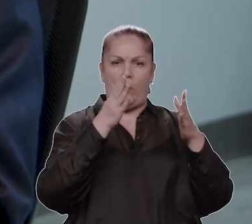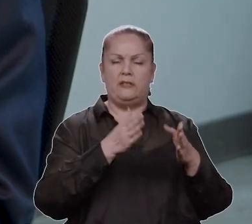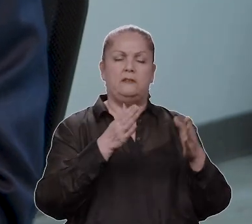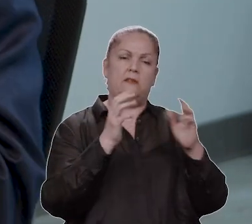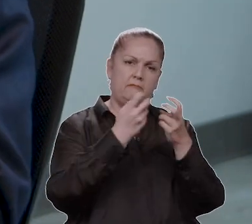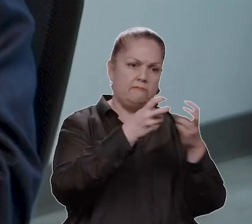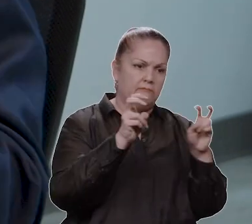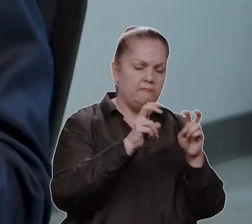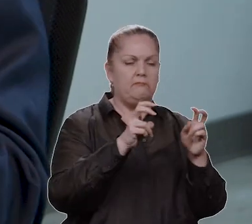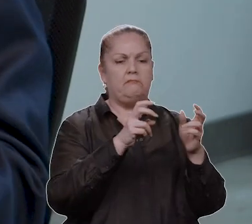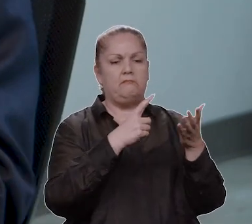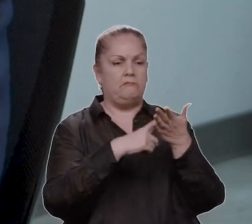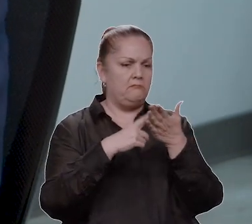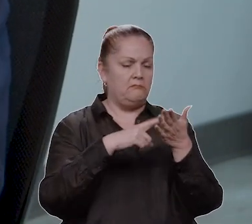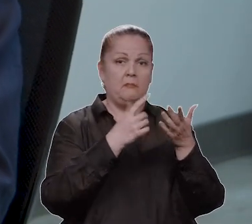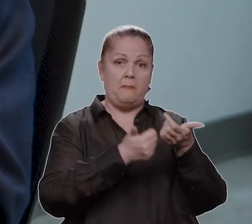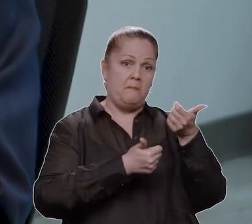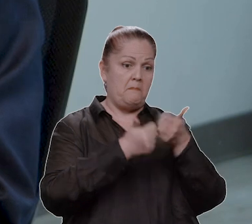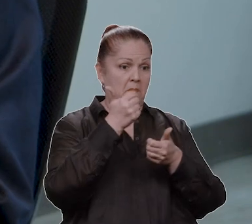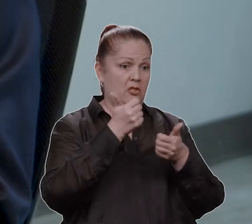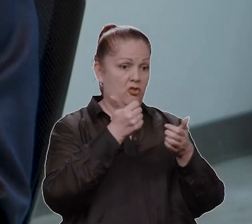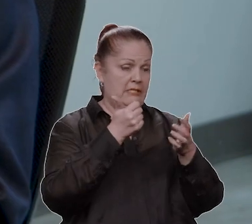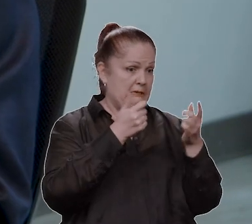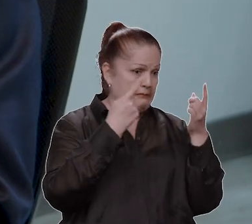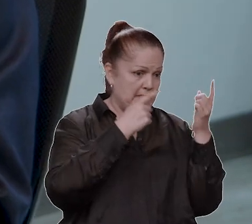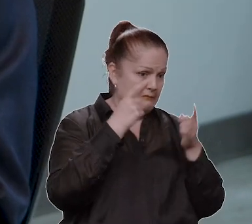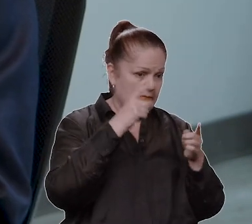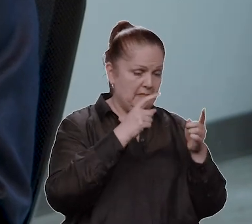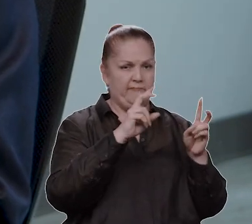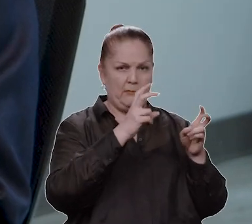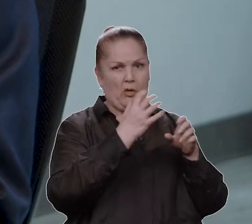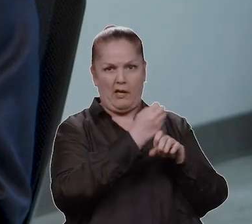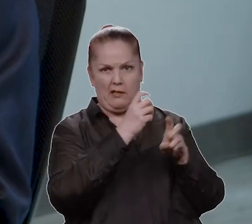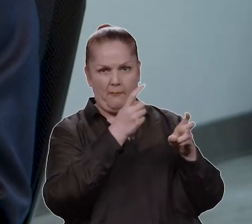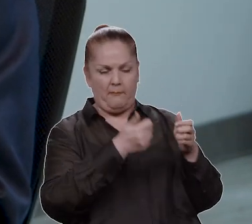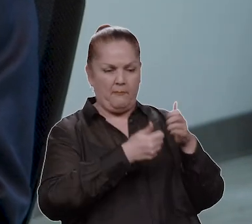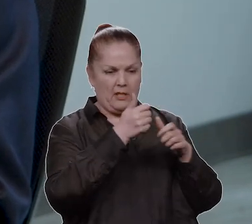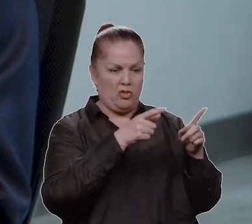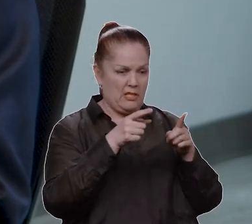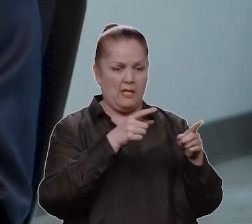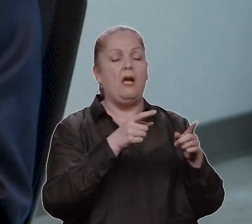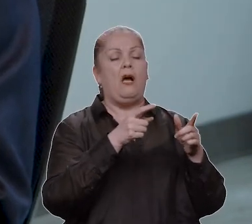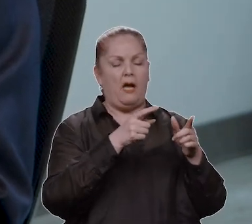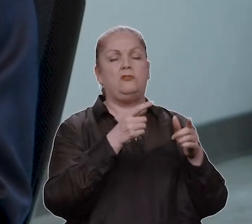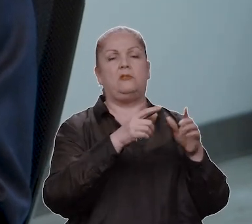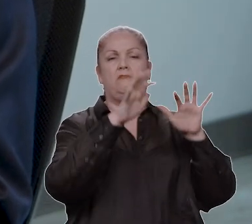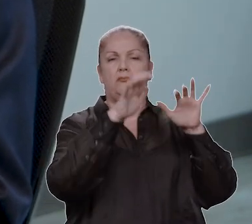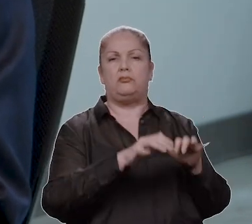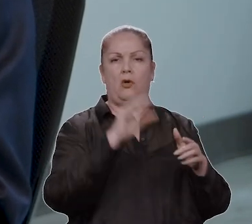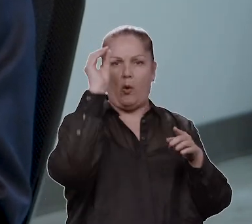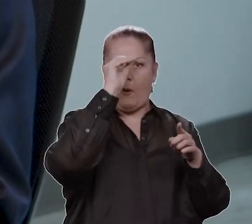pues, los distintos jueces y juezas que componen ese Tribunal Supremo, pues lo que disponga la mayoría mediante